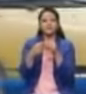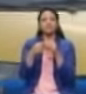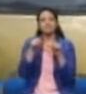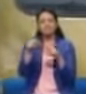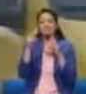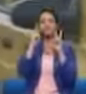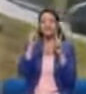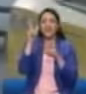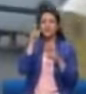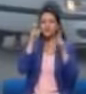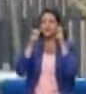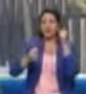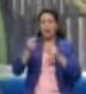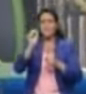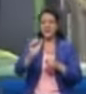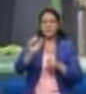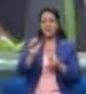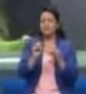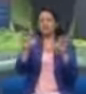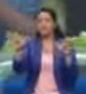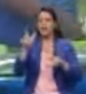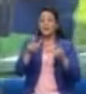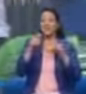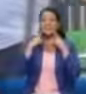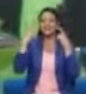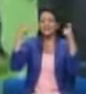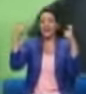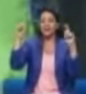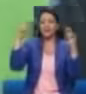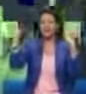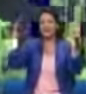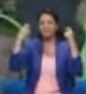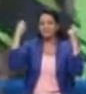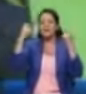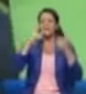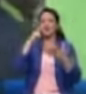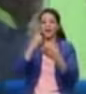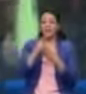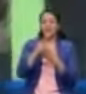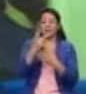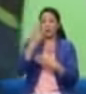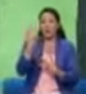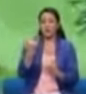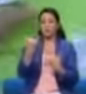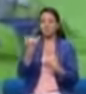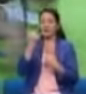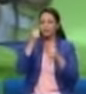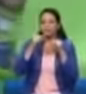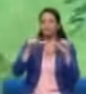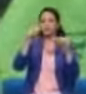Allí se escucharon los pitos de los carros y los gritos de la gente, celebrando lo que confirmó este martes el Consejo Nacional Electoral.